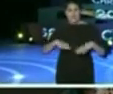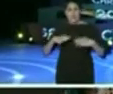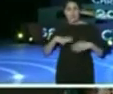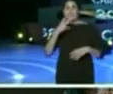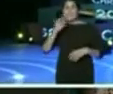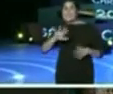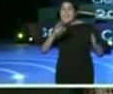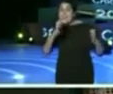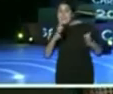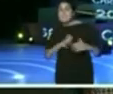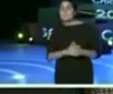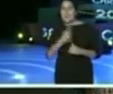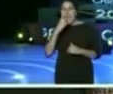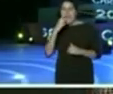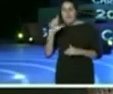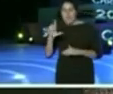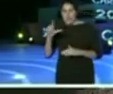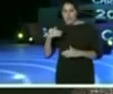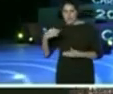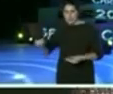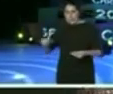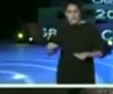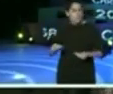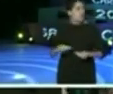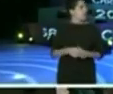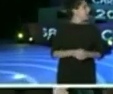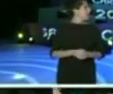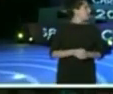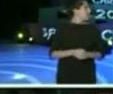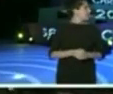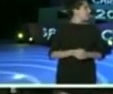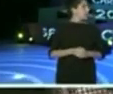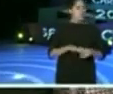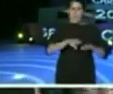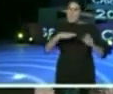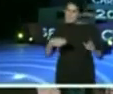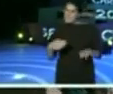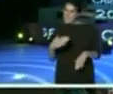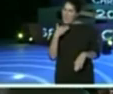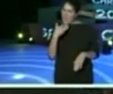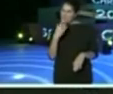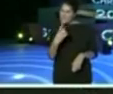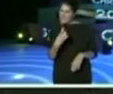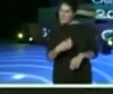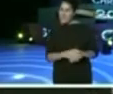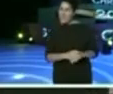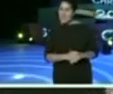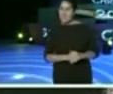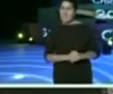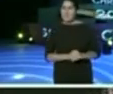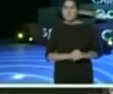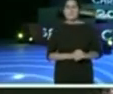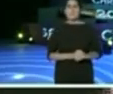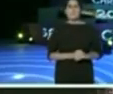las cosas. Laura, espérate, yo te lo aguanto. Venga. Es que aquí igual habría que pedir una mesa, algo. Bueno, todo lo arreglamos. No hay ningún